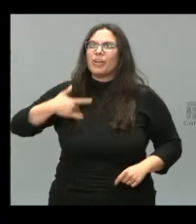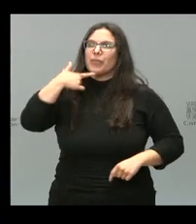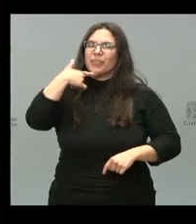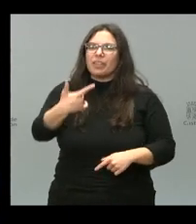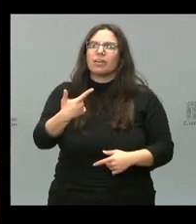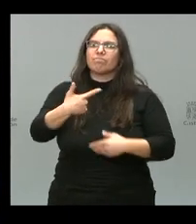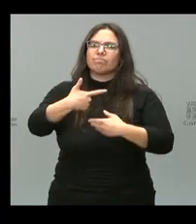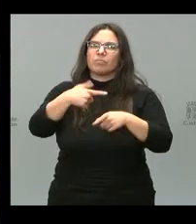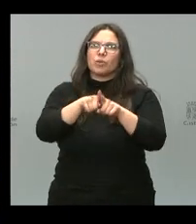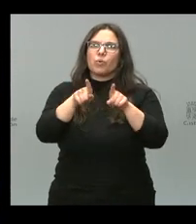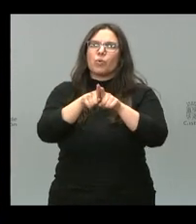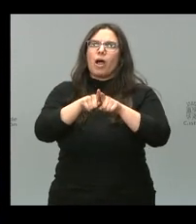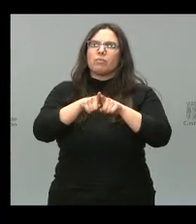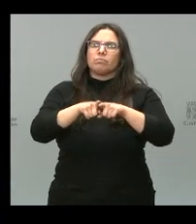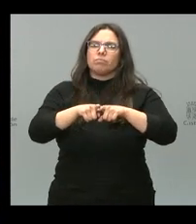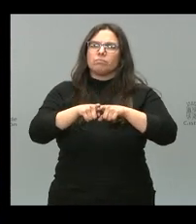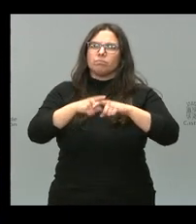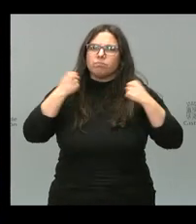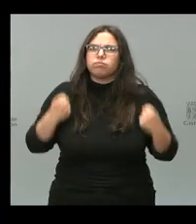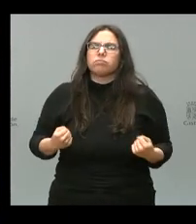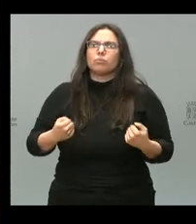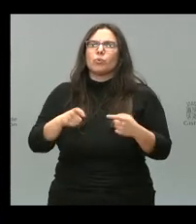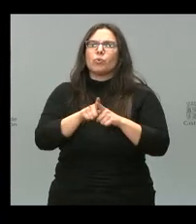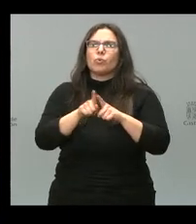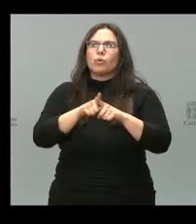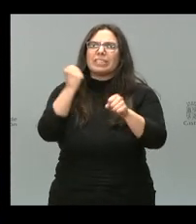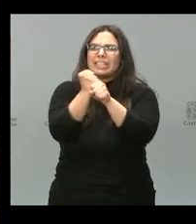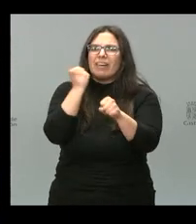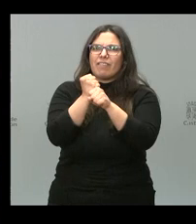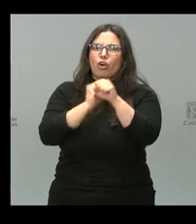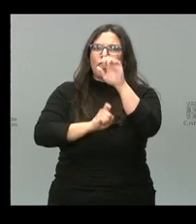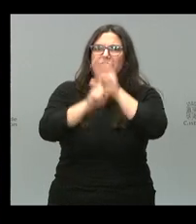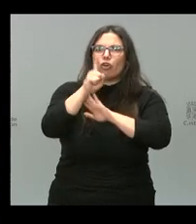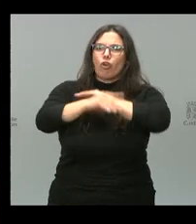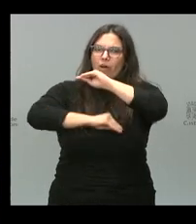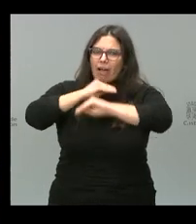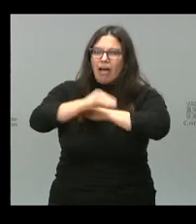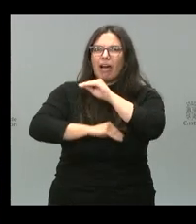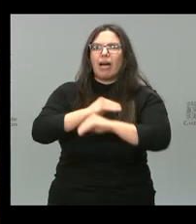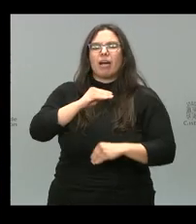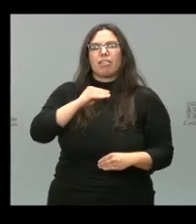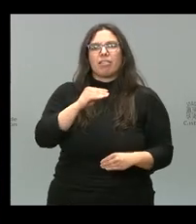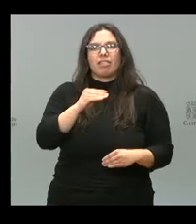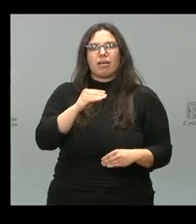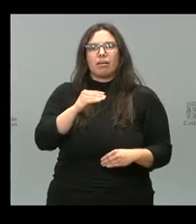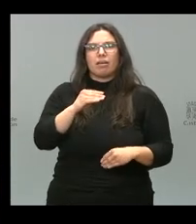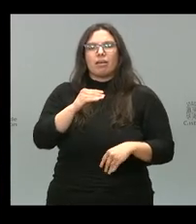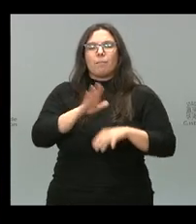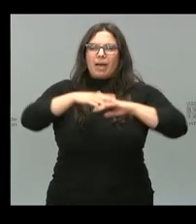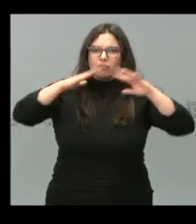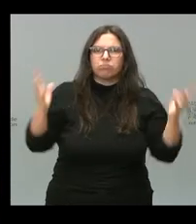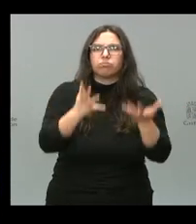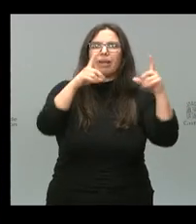labor encendida del trabajo del desarrollo que se Está realizando por las empresas